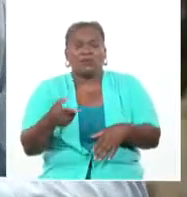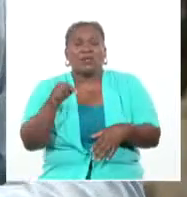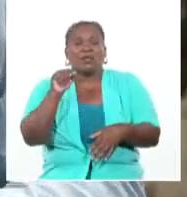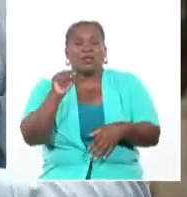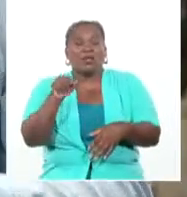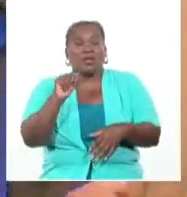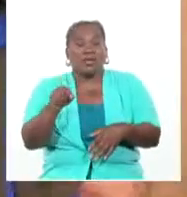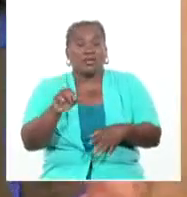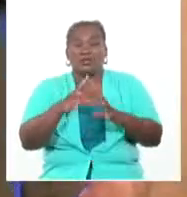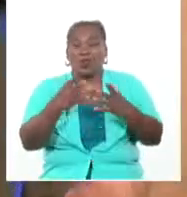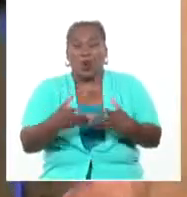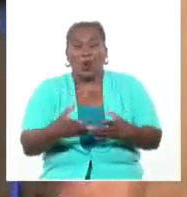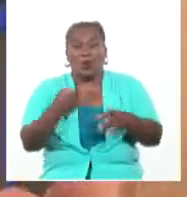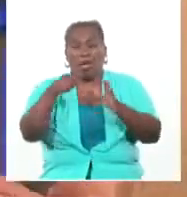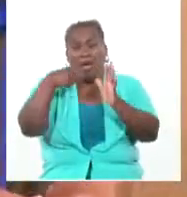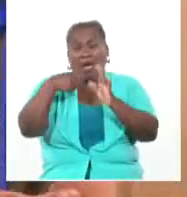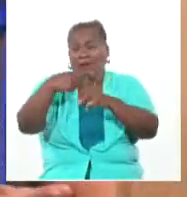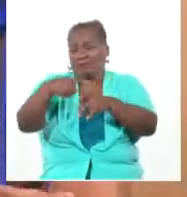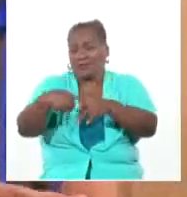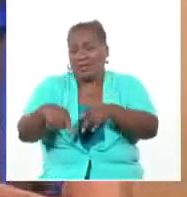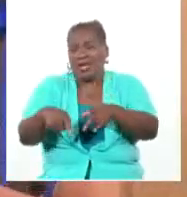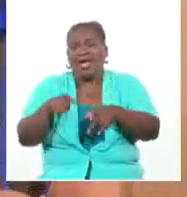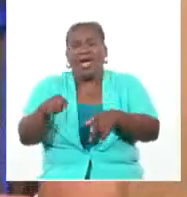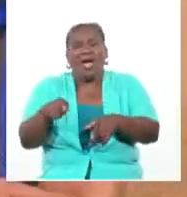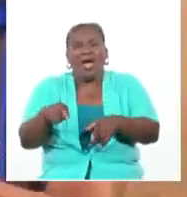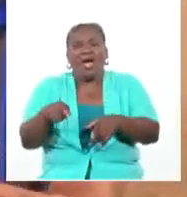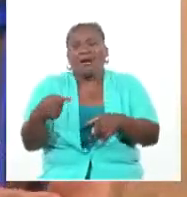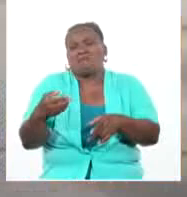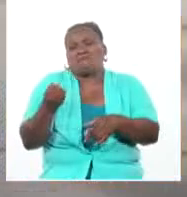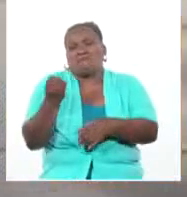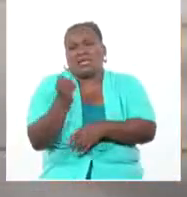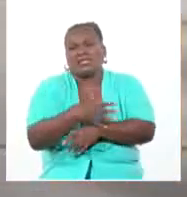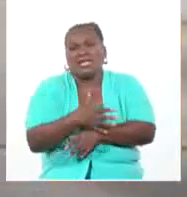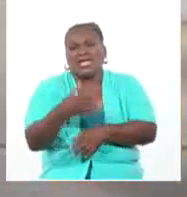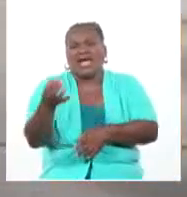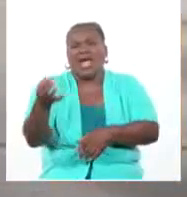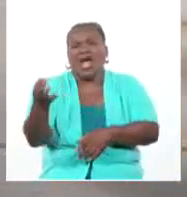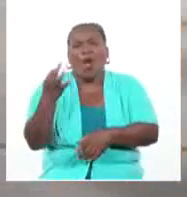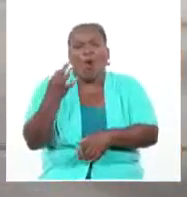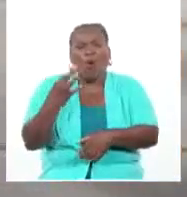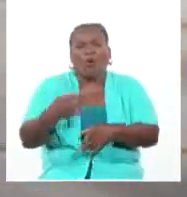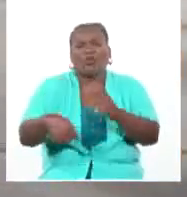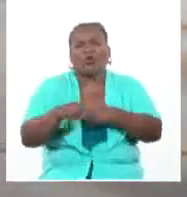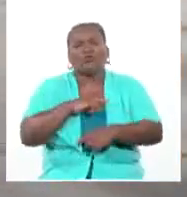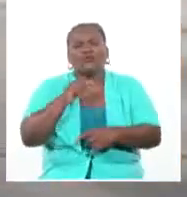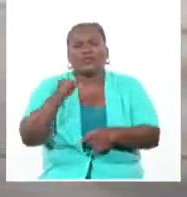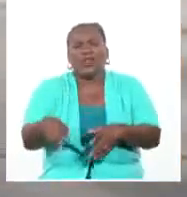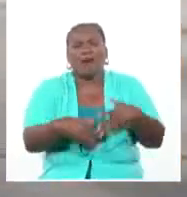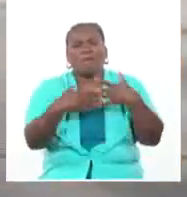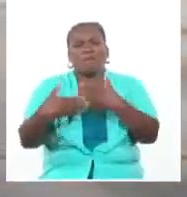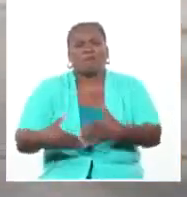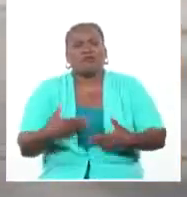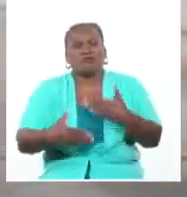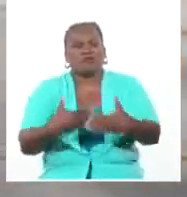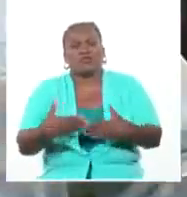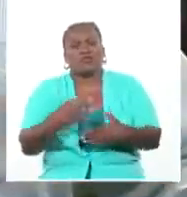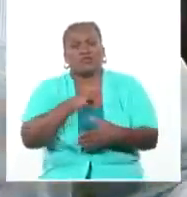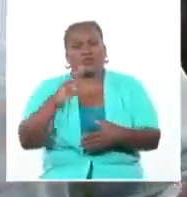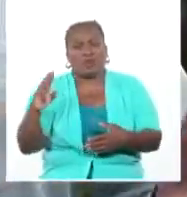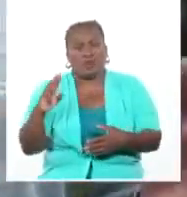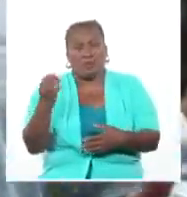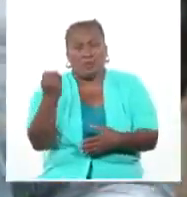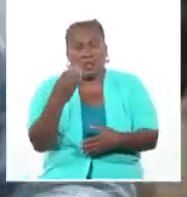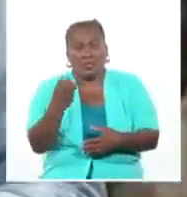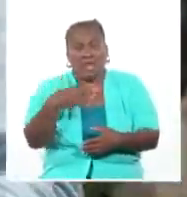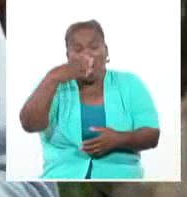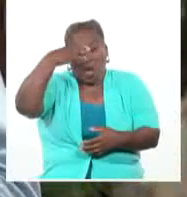del imperio a promover campañas de mentira y odio en contra de los procesos revolucionarios. Calumnias de las que Cuba